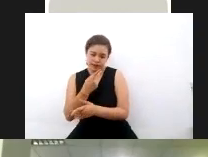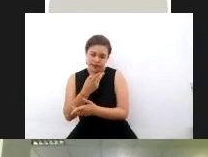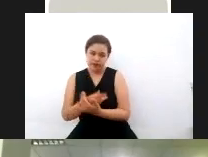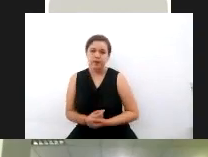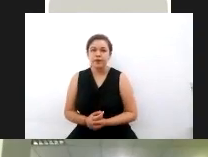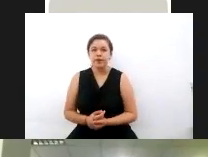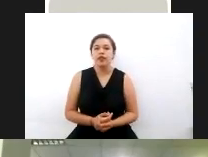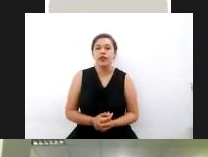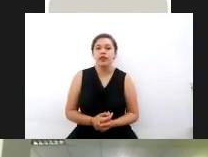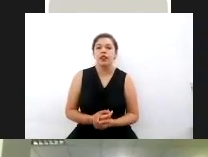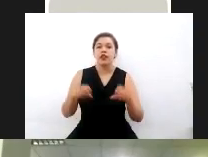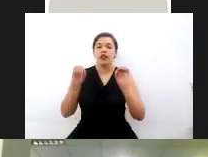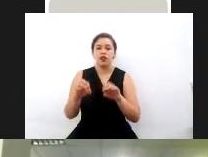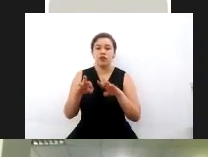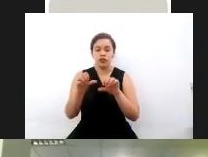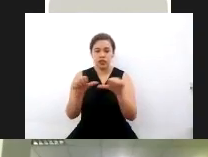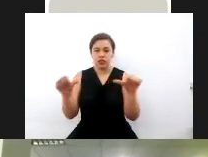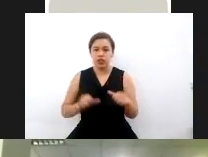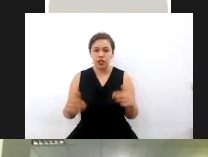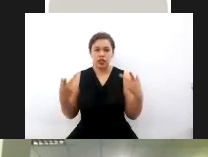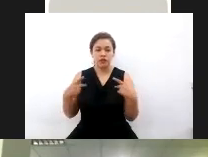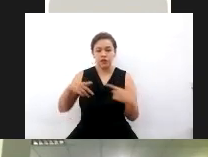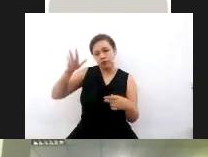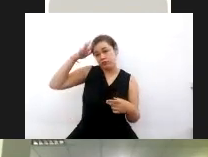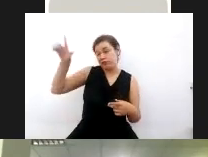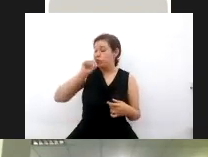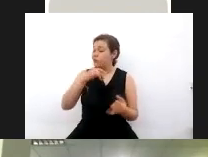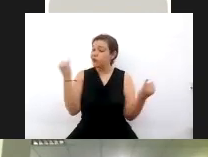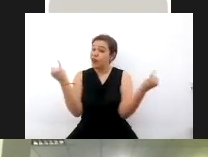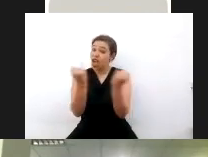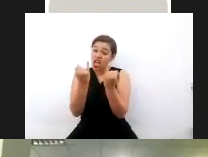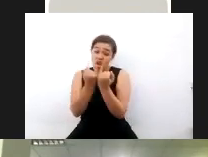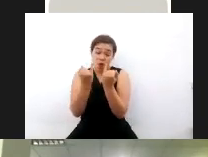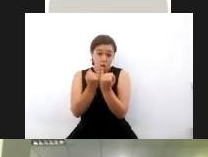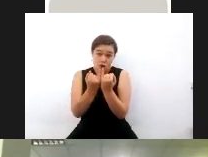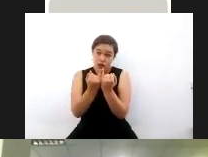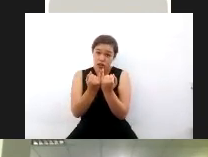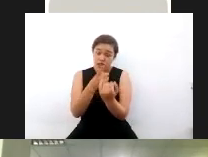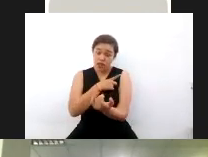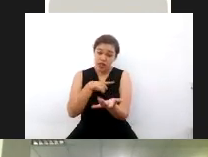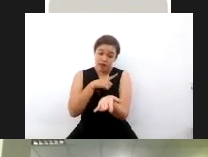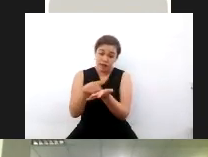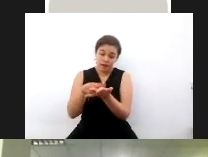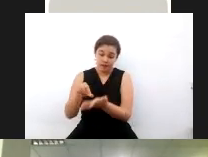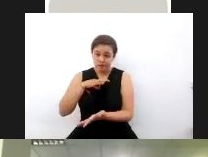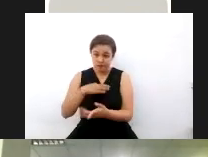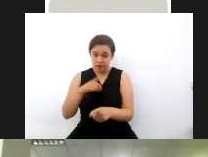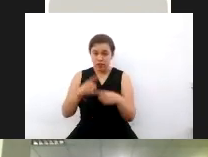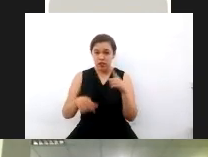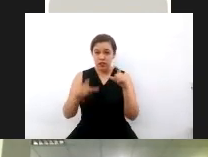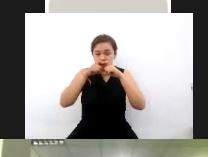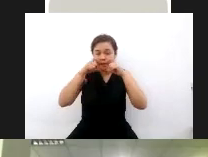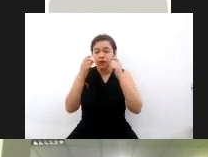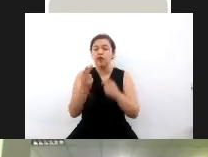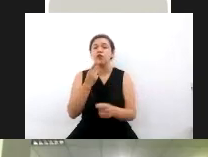de oficinas donde están los adultos es lo mismo, exactamente. Hay que desinfectar, hay que utilizar cubrebocas,